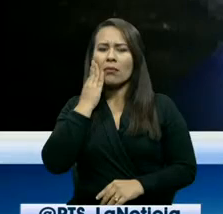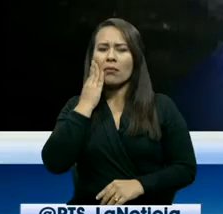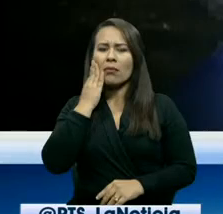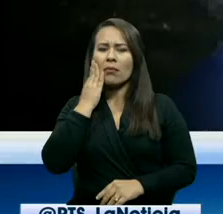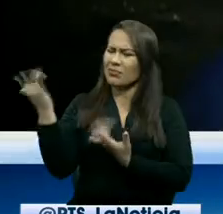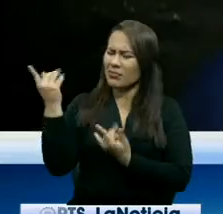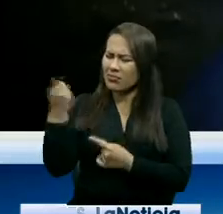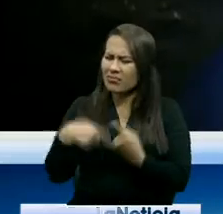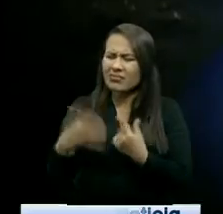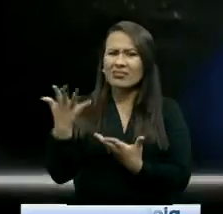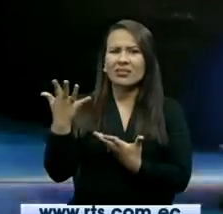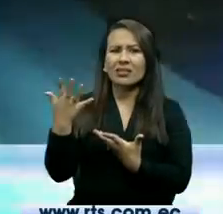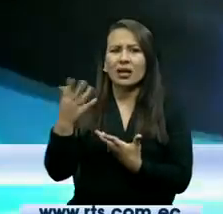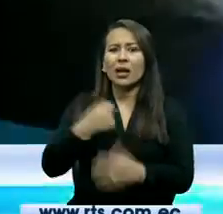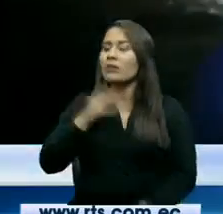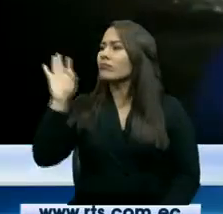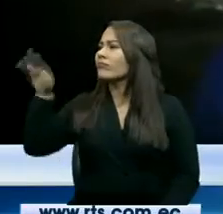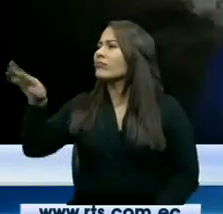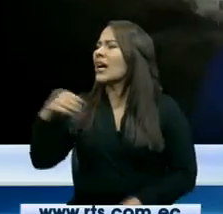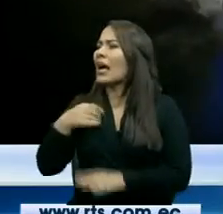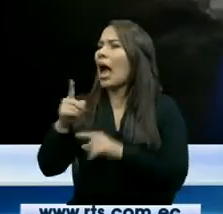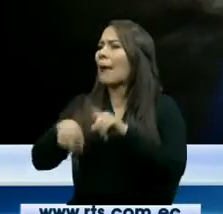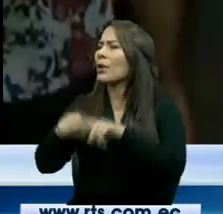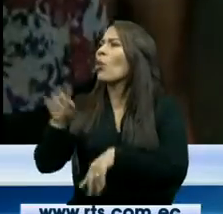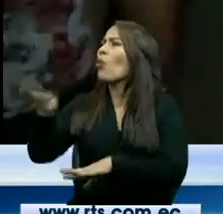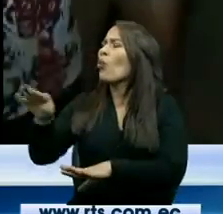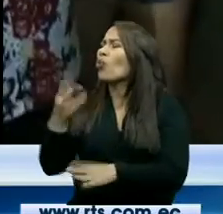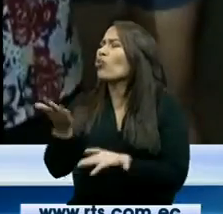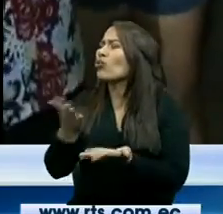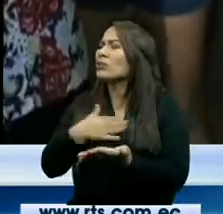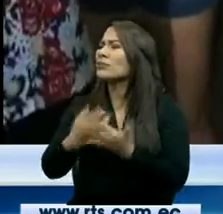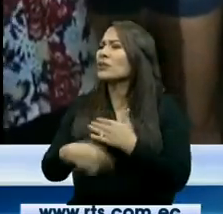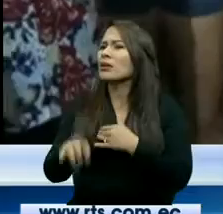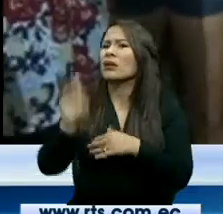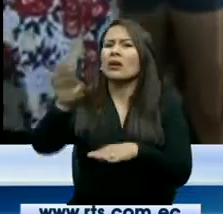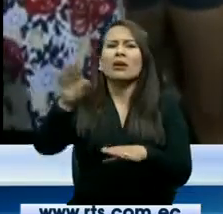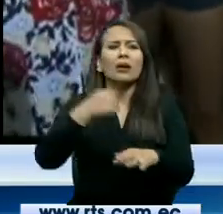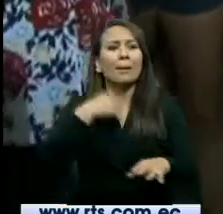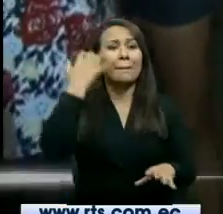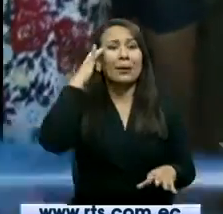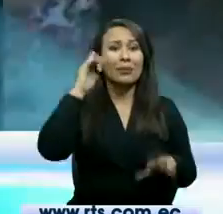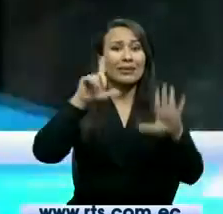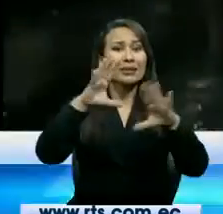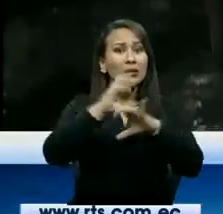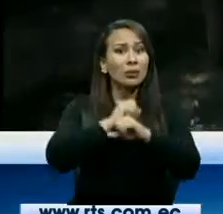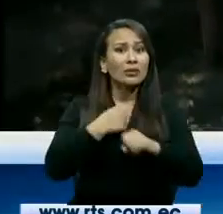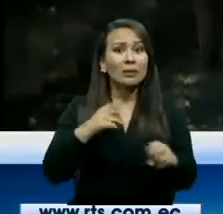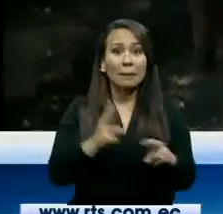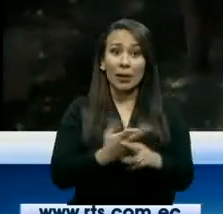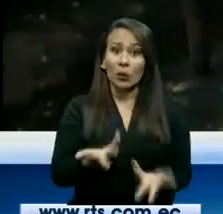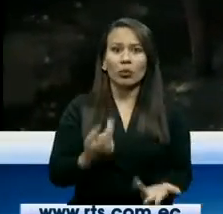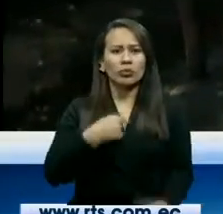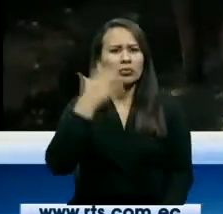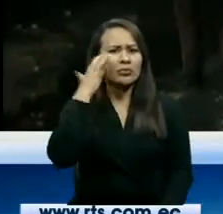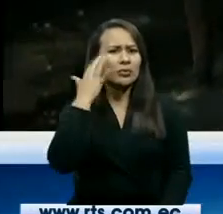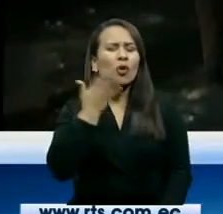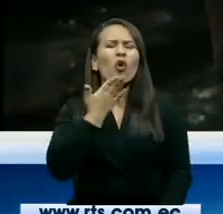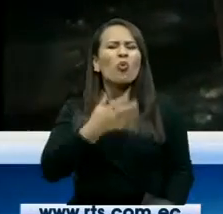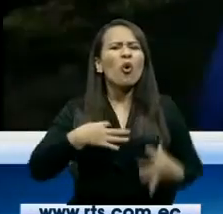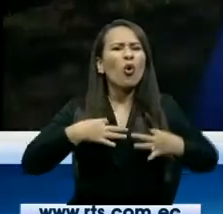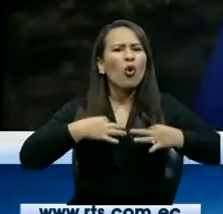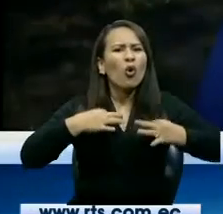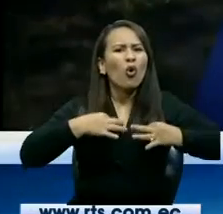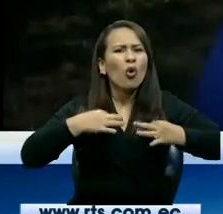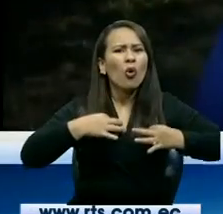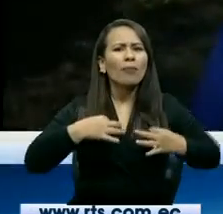casas abajo. Entonces ya me preocupé, ya 7 de la noche, porque algo le pasó. Unos chicos dijeron, ¿cómo era la ropa? Y